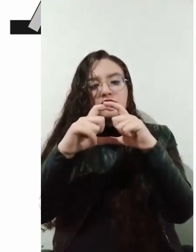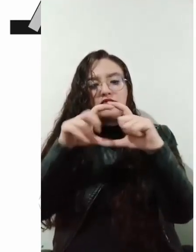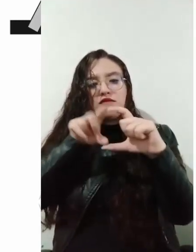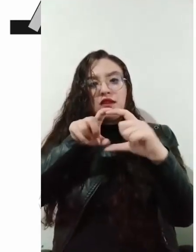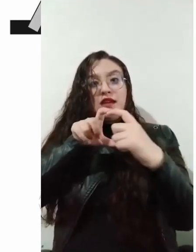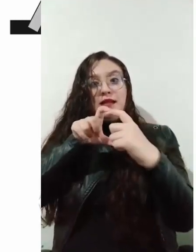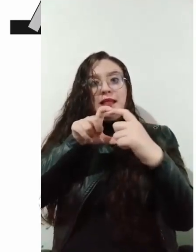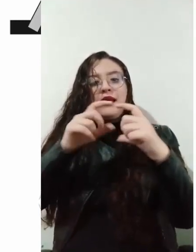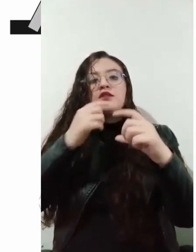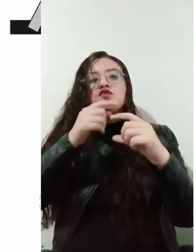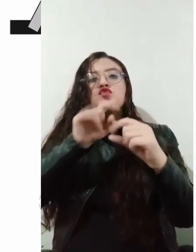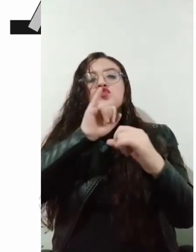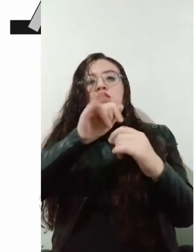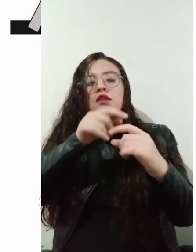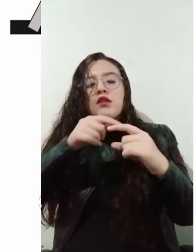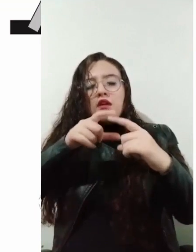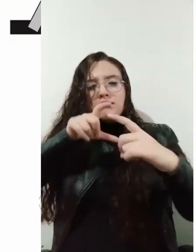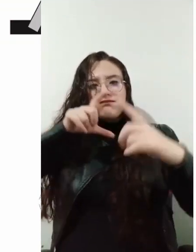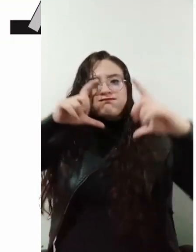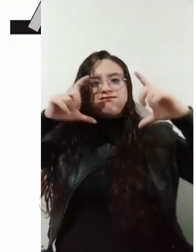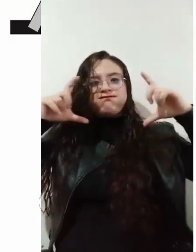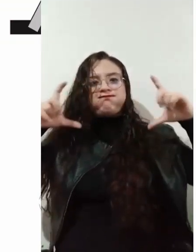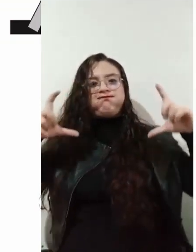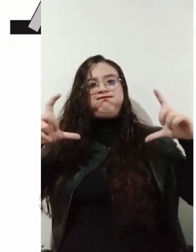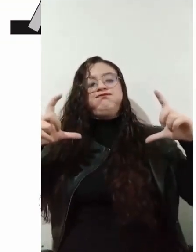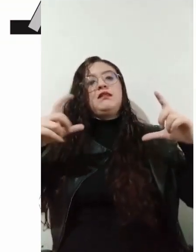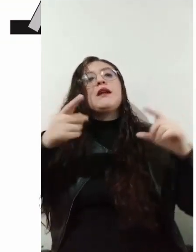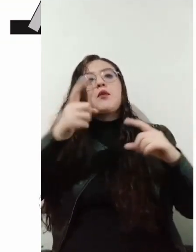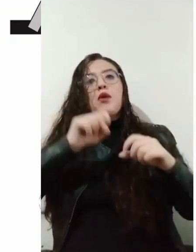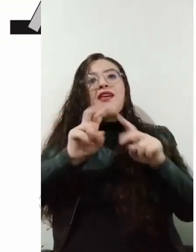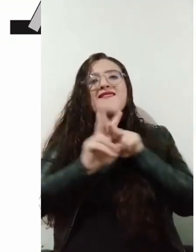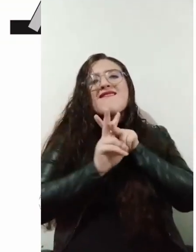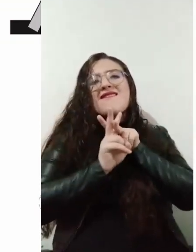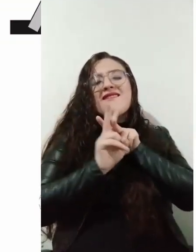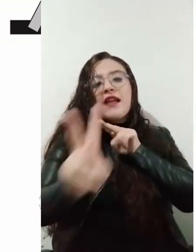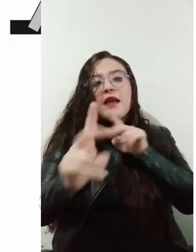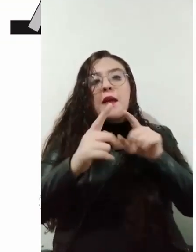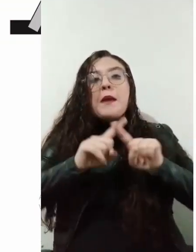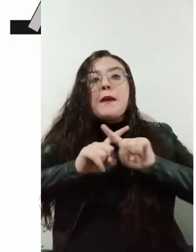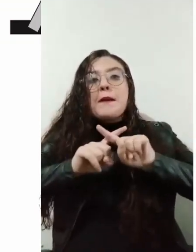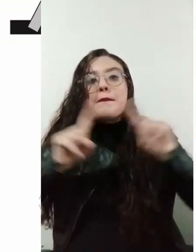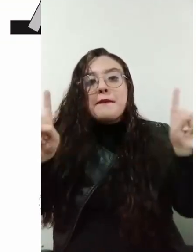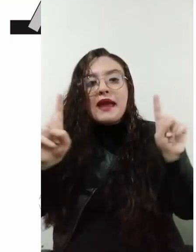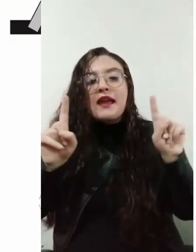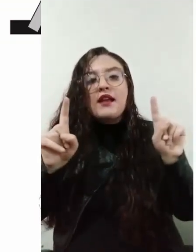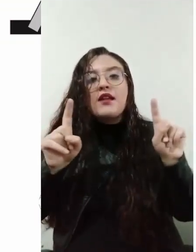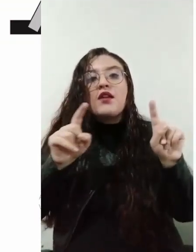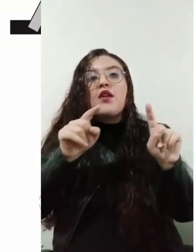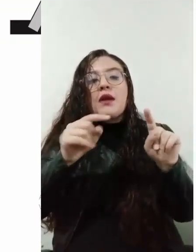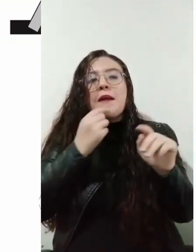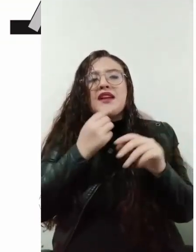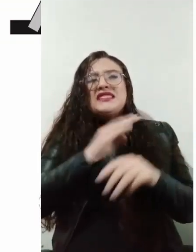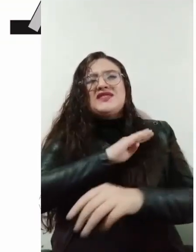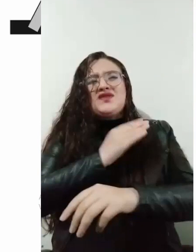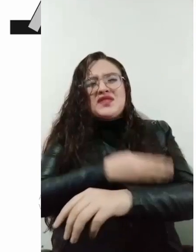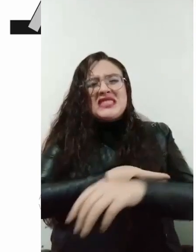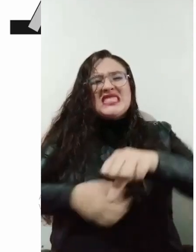un piñón muy pequeño conectado al plato, el cual me permitiría a mí adquirir mucha velocidad, pero